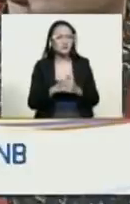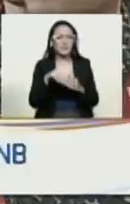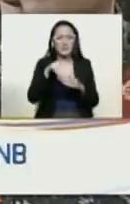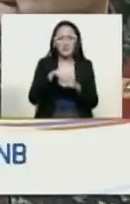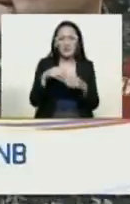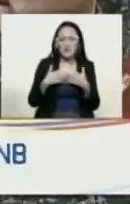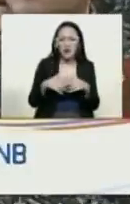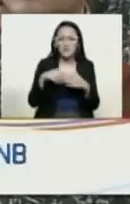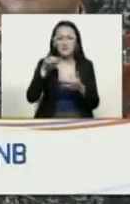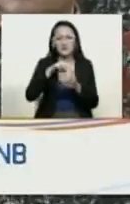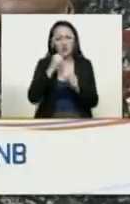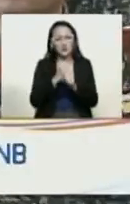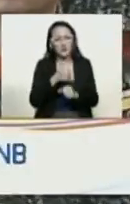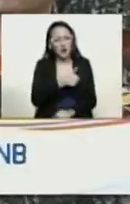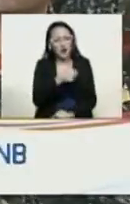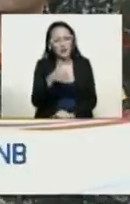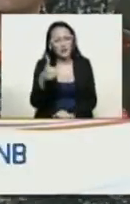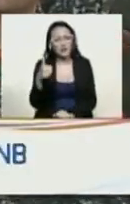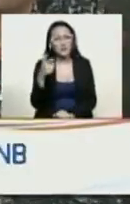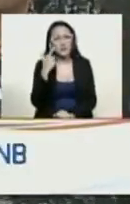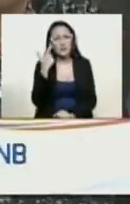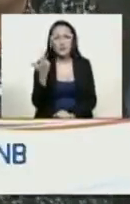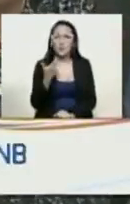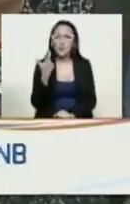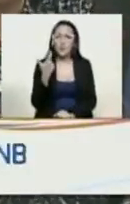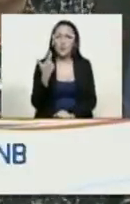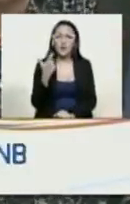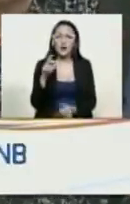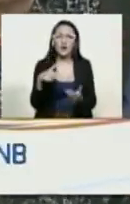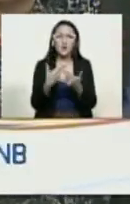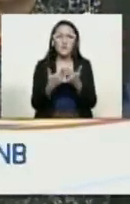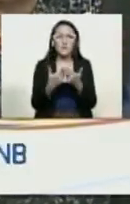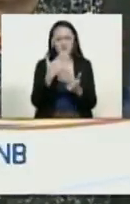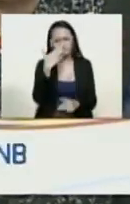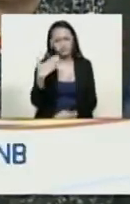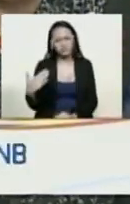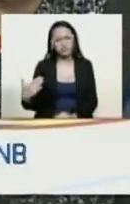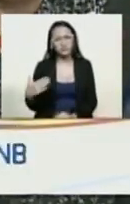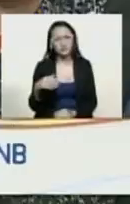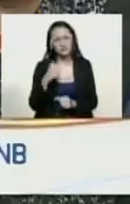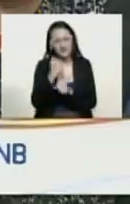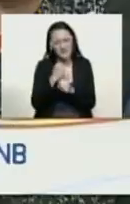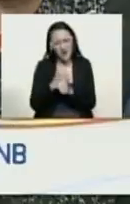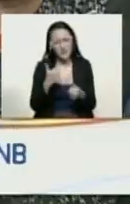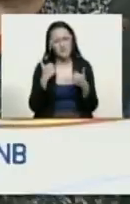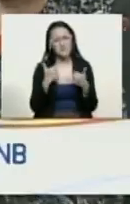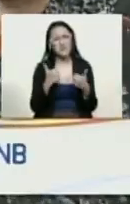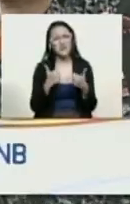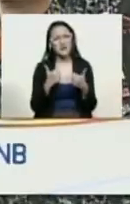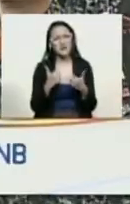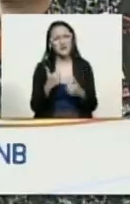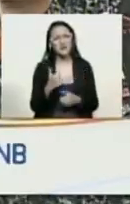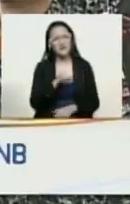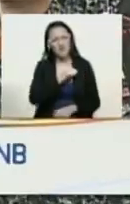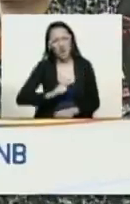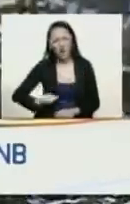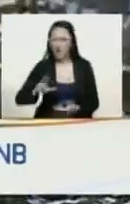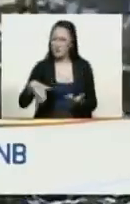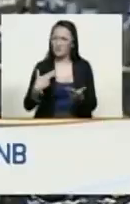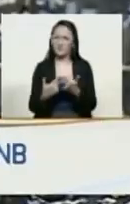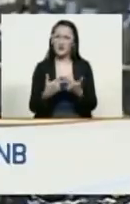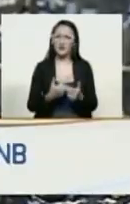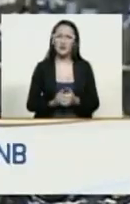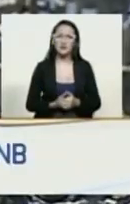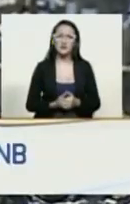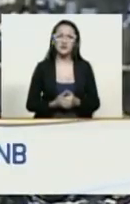fábrica, en el centro de trabajo, cada quien a buscar vencer el minimalismo, ese espíritu flojón